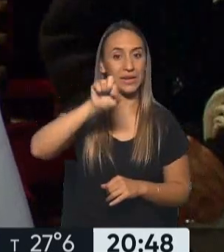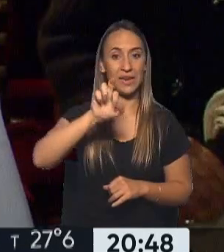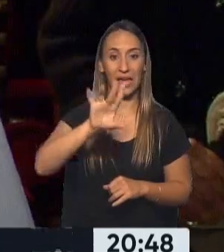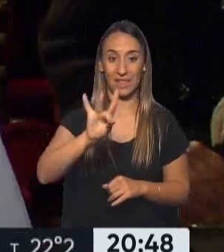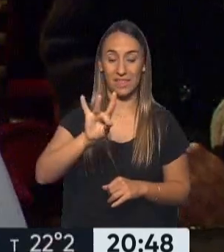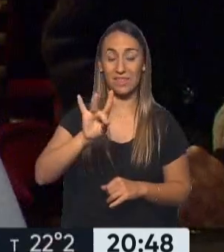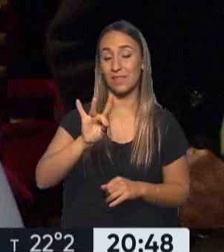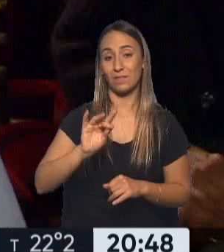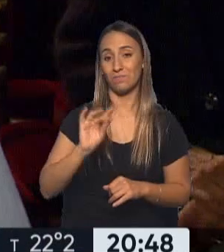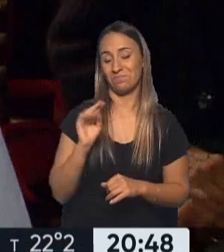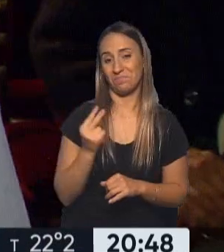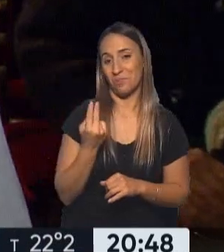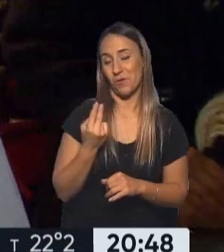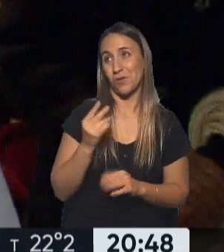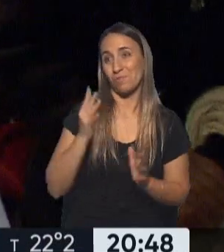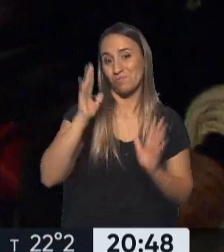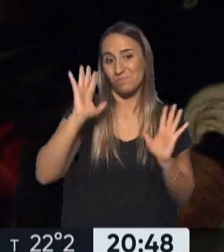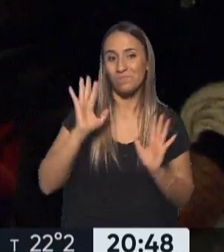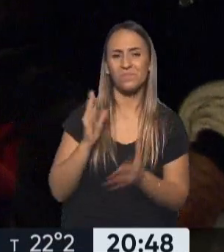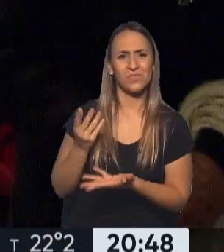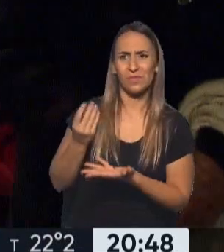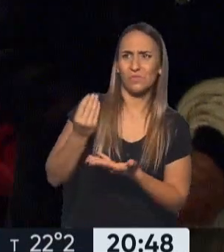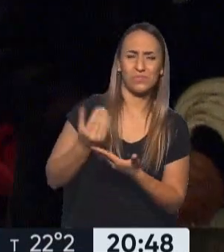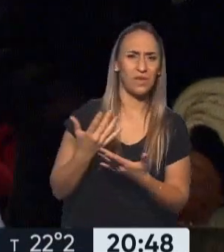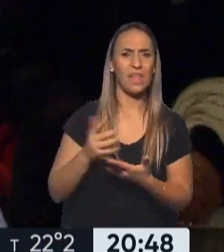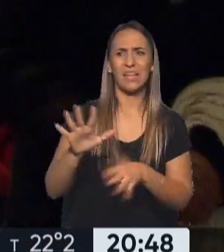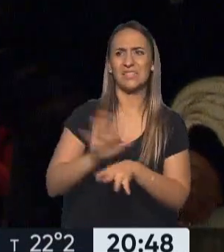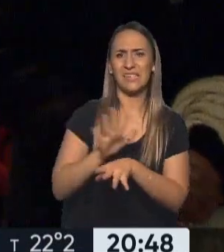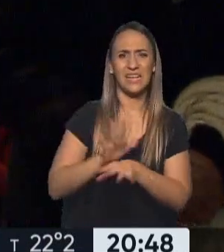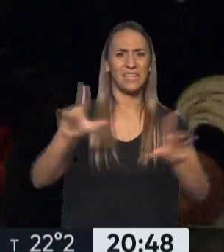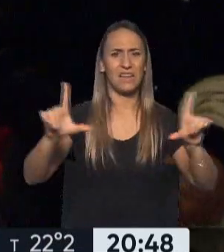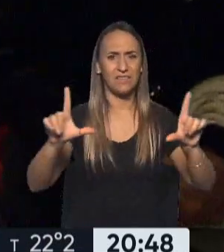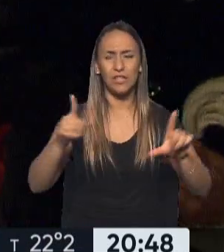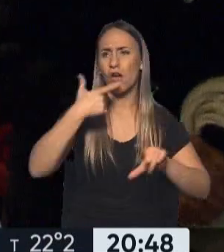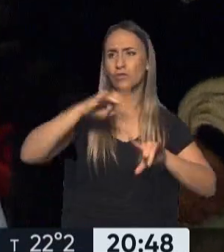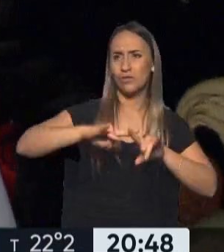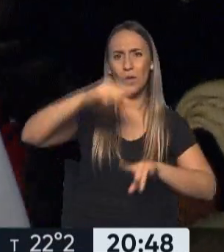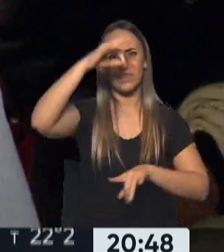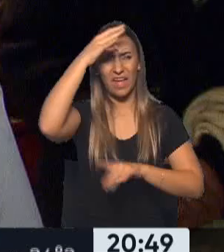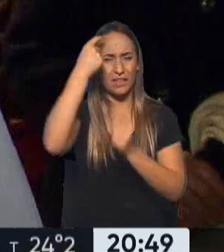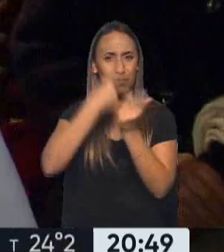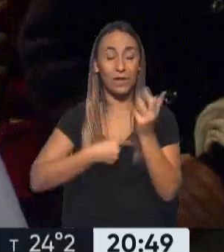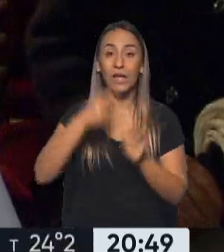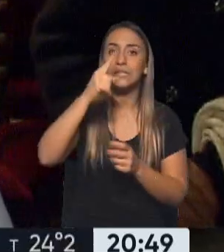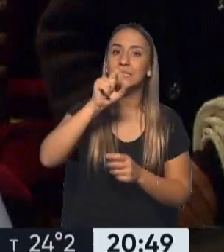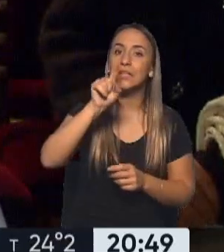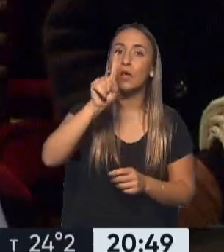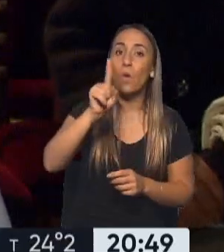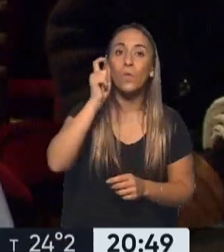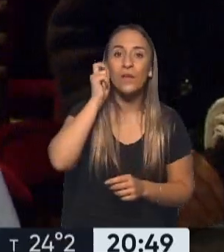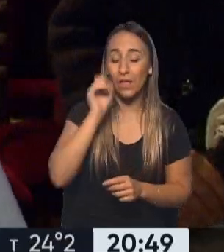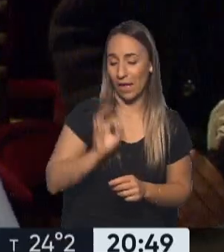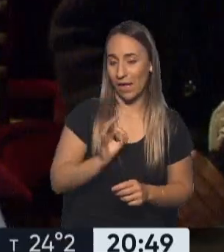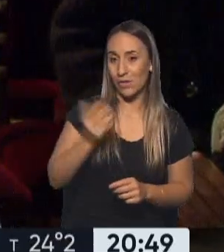de la cultura, una referente del espectáculo, del cine, de la televisión. Hilda Bernard, con 101 años, el año